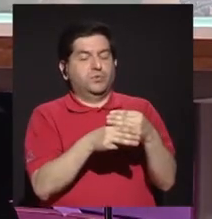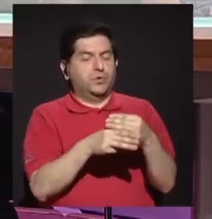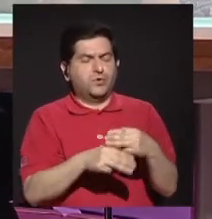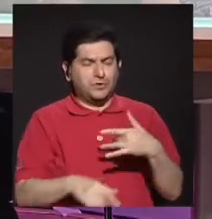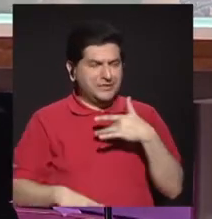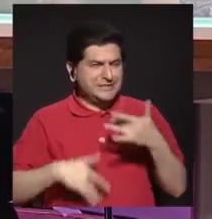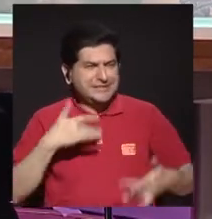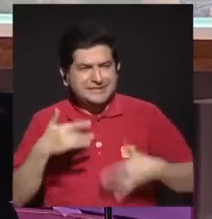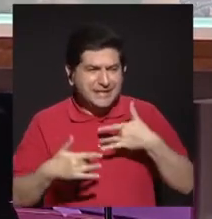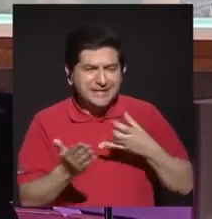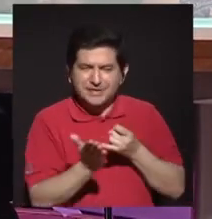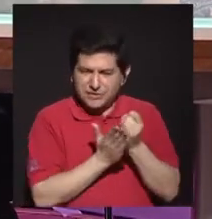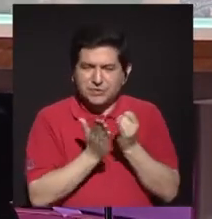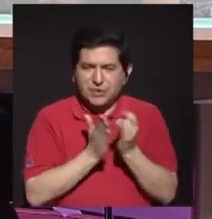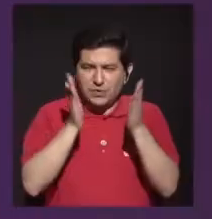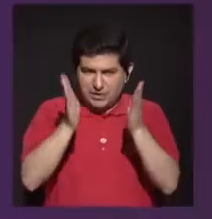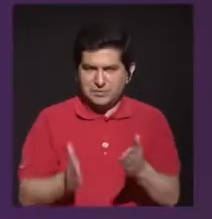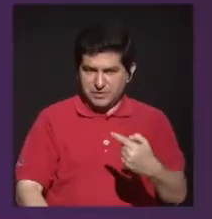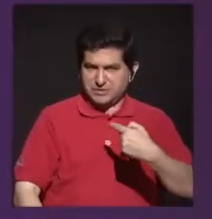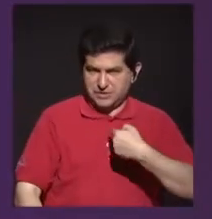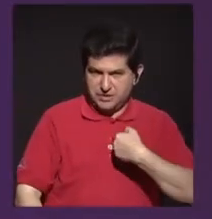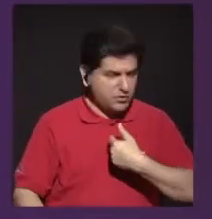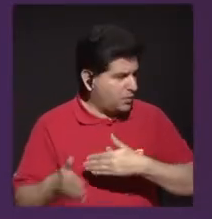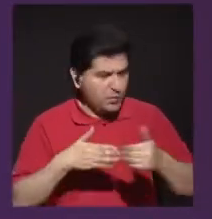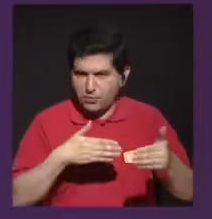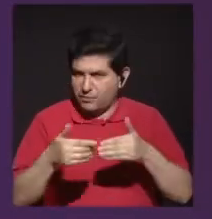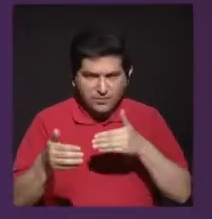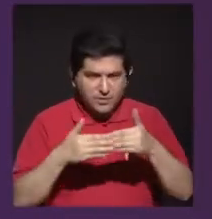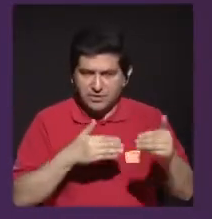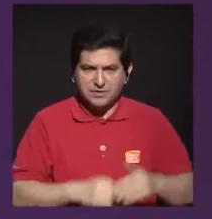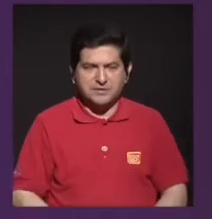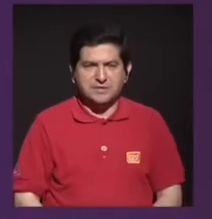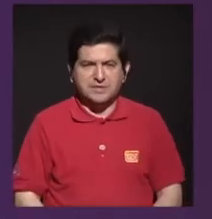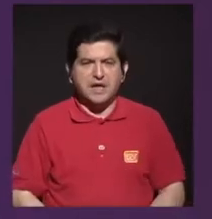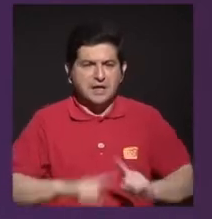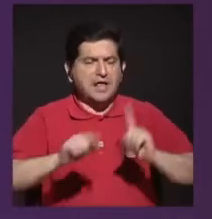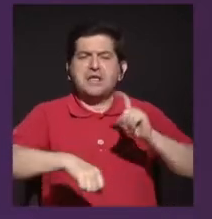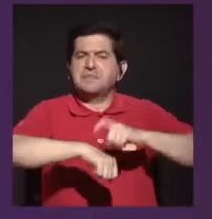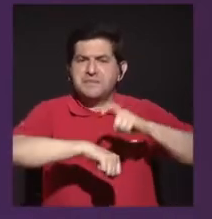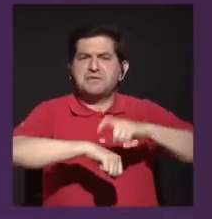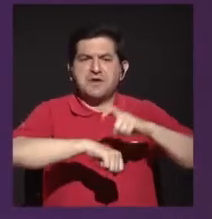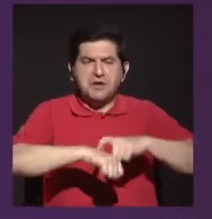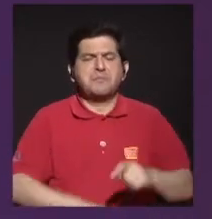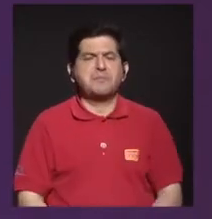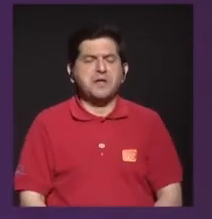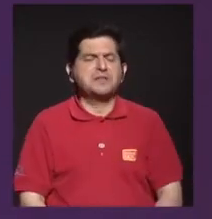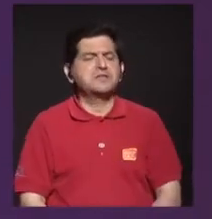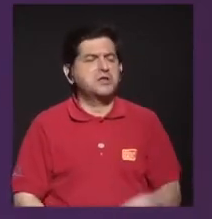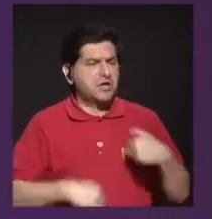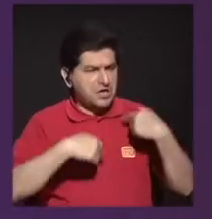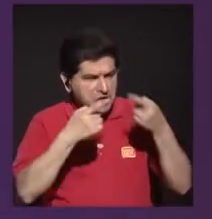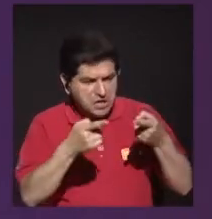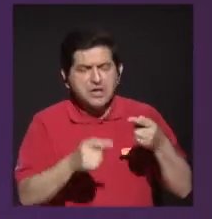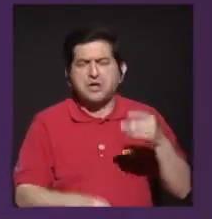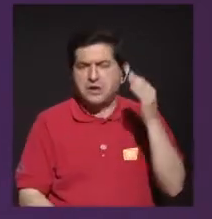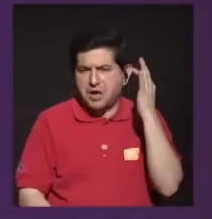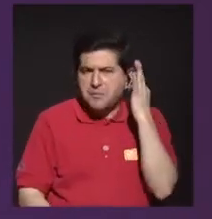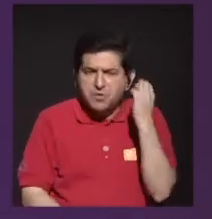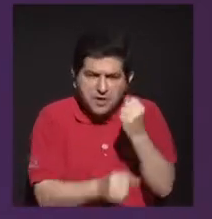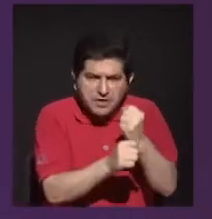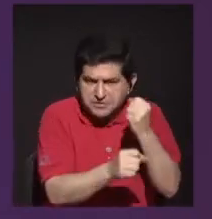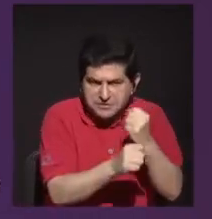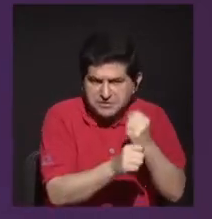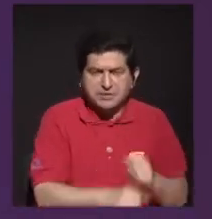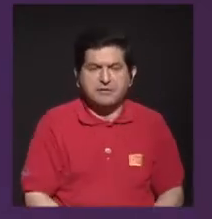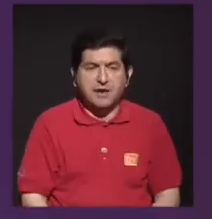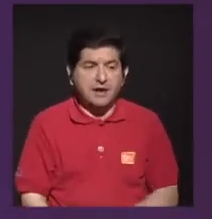siento como investigadora que a pesar de haber estado en muchos otros momentos y haber hecho muchísimo trabajo con mujeres y demás, que realmente